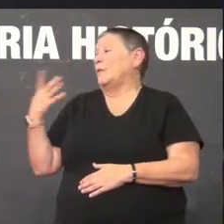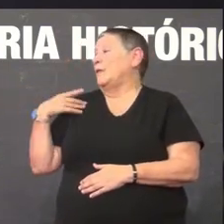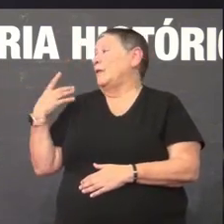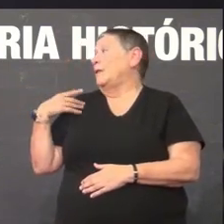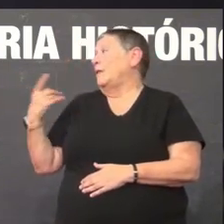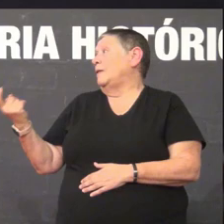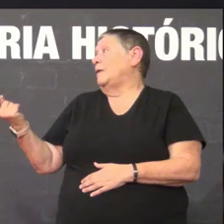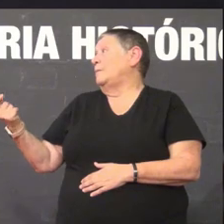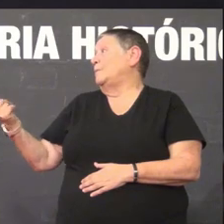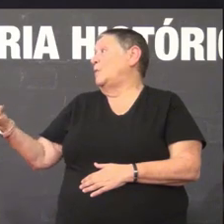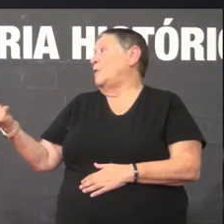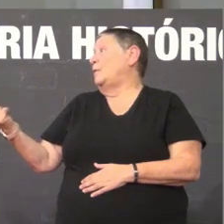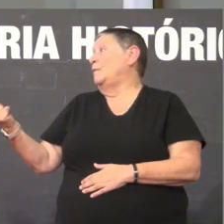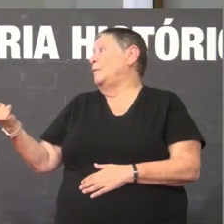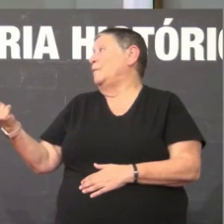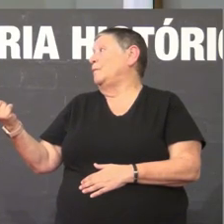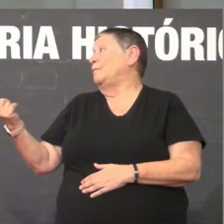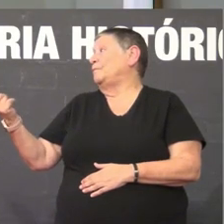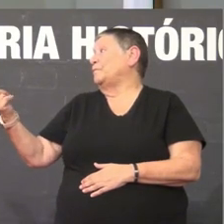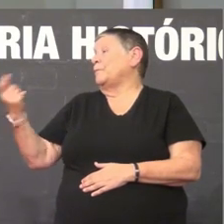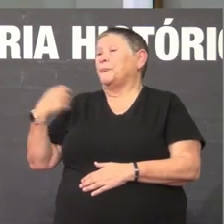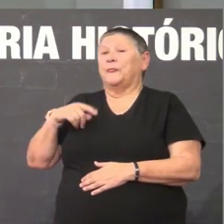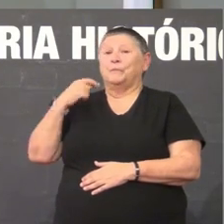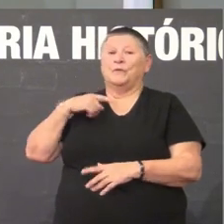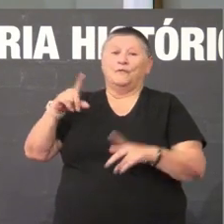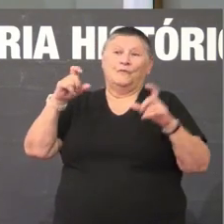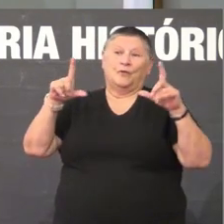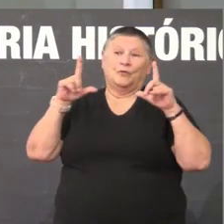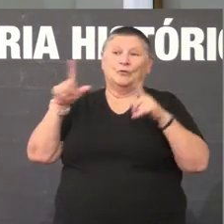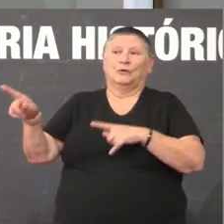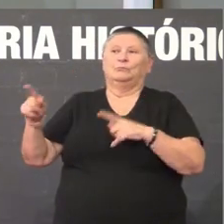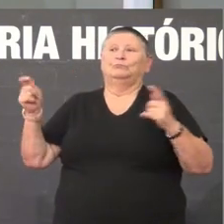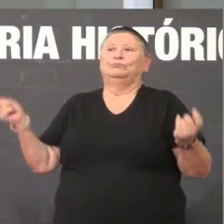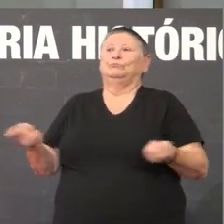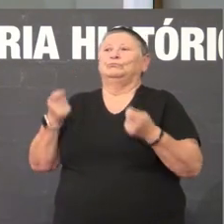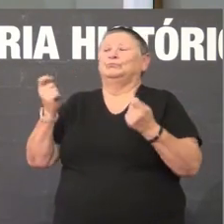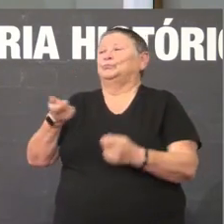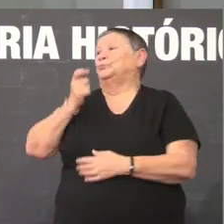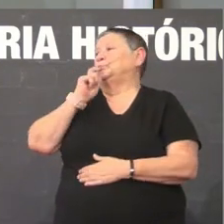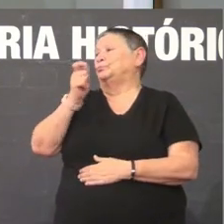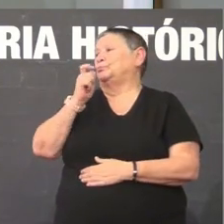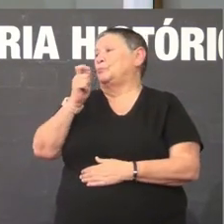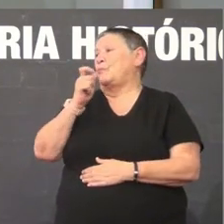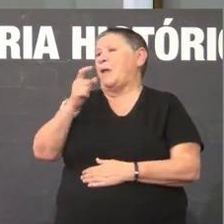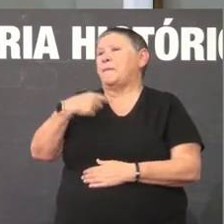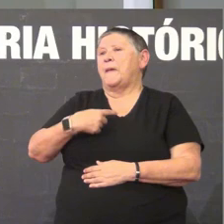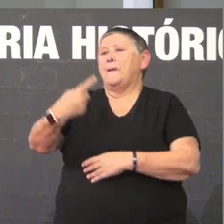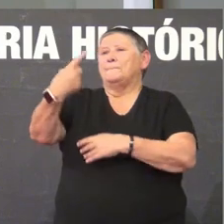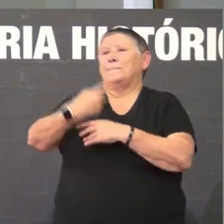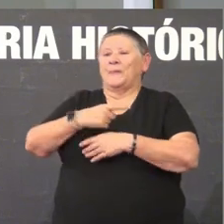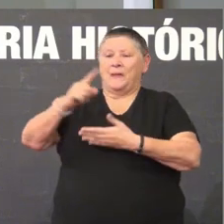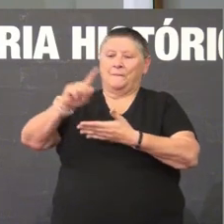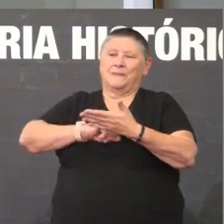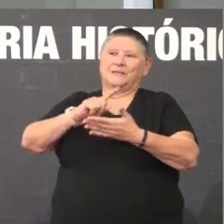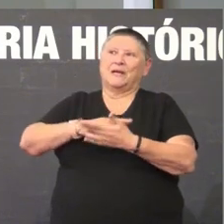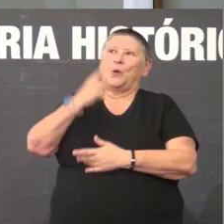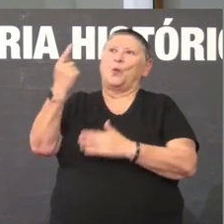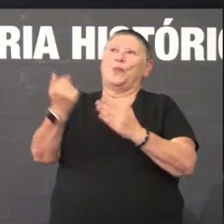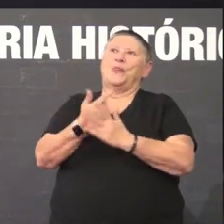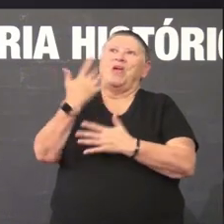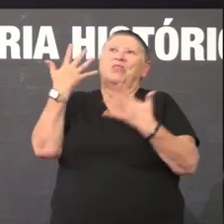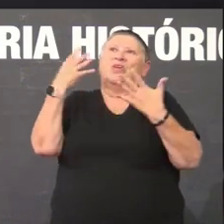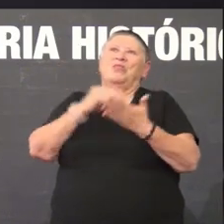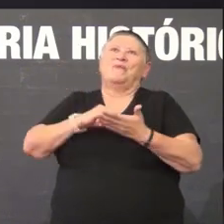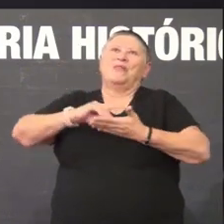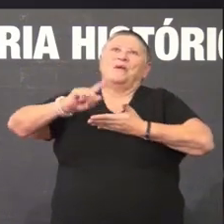diga, te lo digo sinceramente, cuando está haciendo el podcast, cuando se está quejando, dice, es que me mandaba mensajes 10 veces al día, vamos a ver.